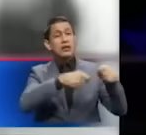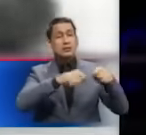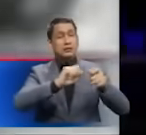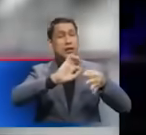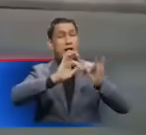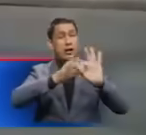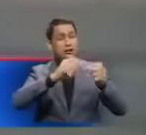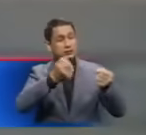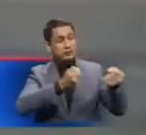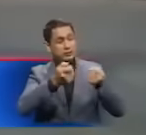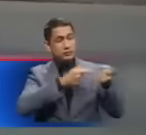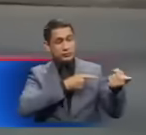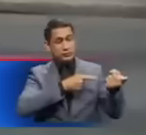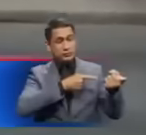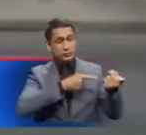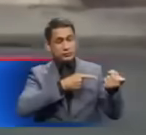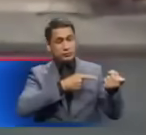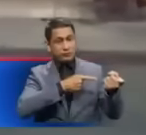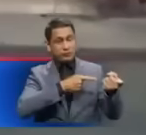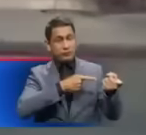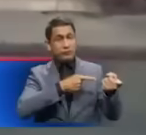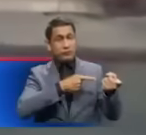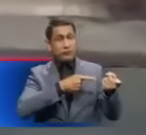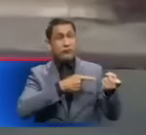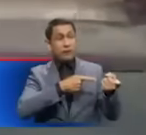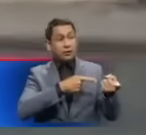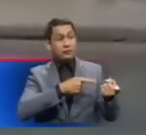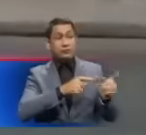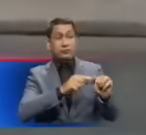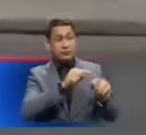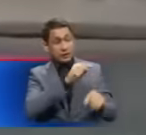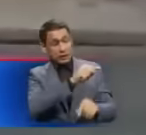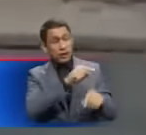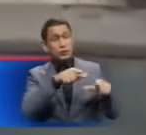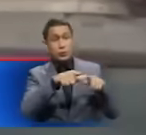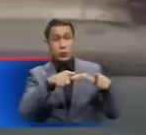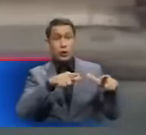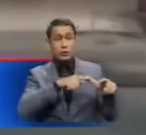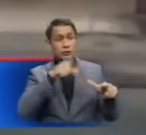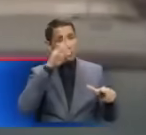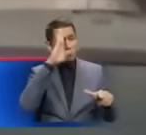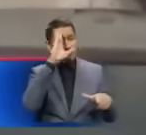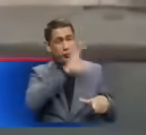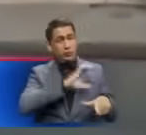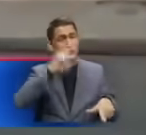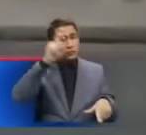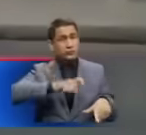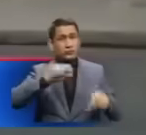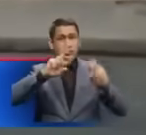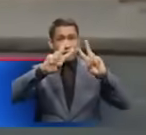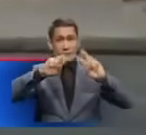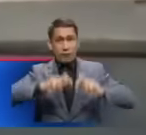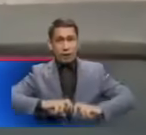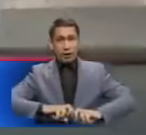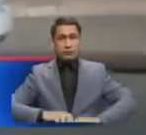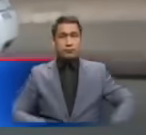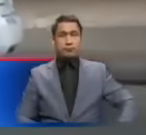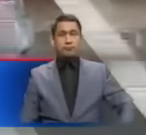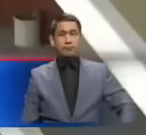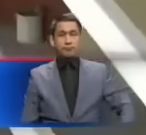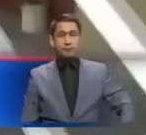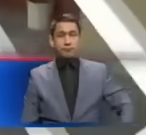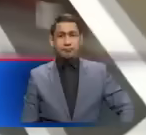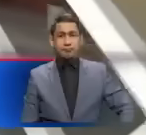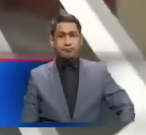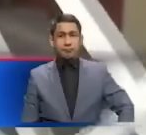gracias no pasó nada más de eso. Que la policía, las autoridades hagan lo que tengan que hacer y no más no el populacho porque viene la represalia